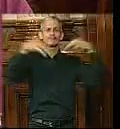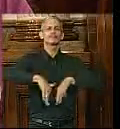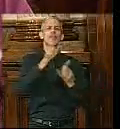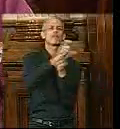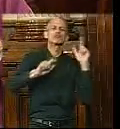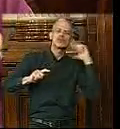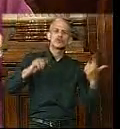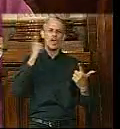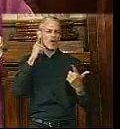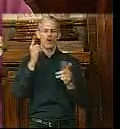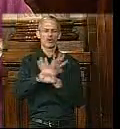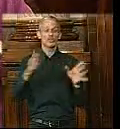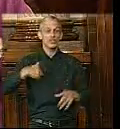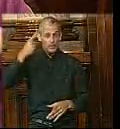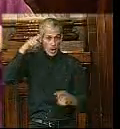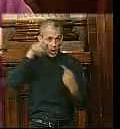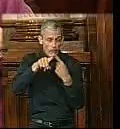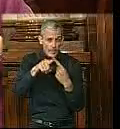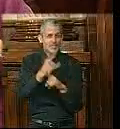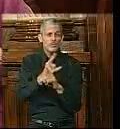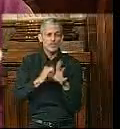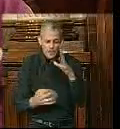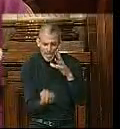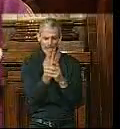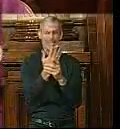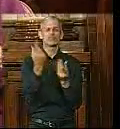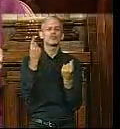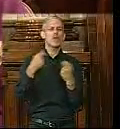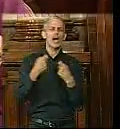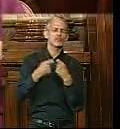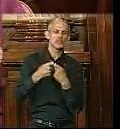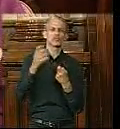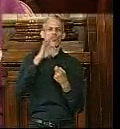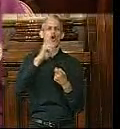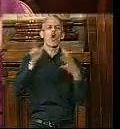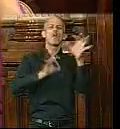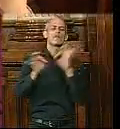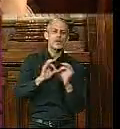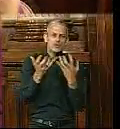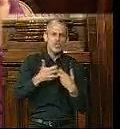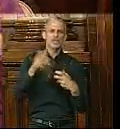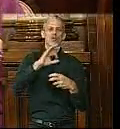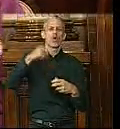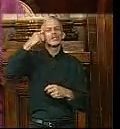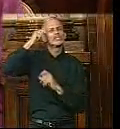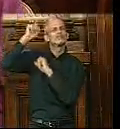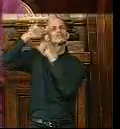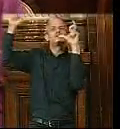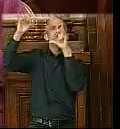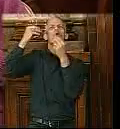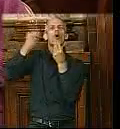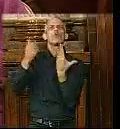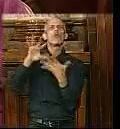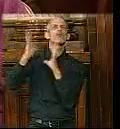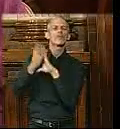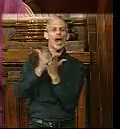oyentes, pero siempre nuestra idea, digamos, de conformación de una asociación o de los proyectos o cuando nos imaginamos qué iba a